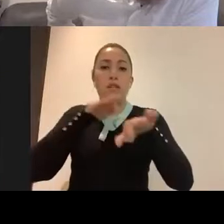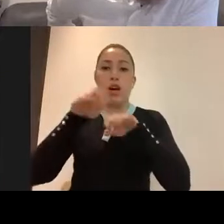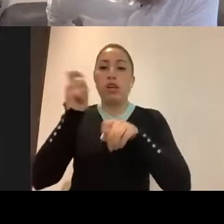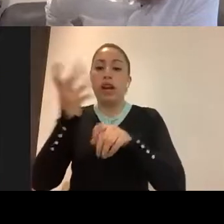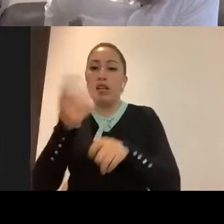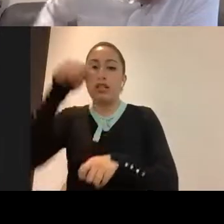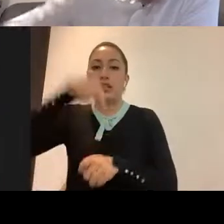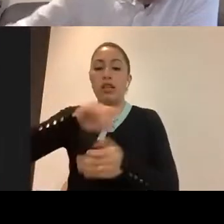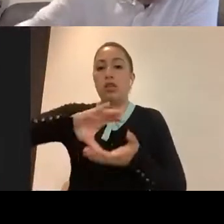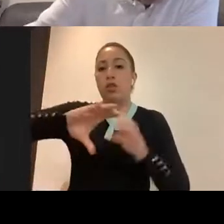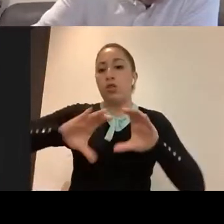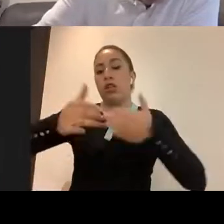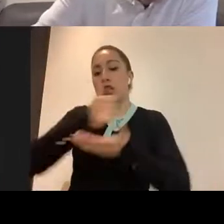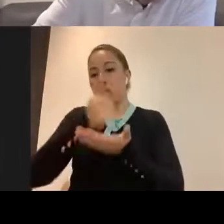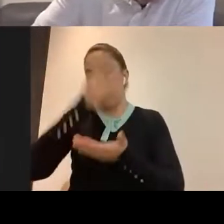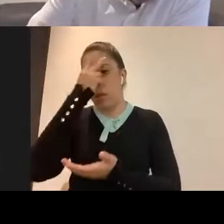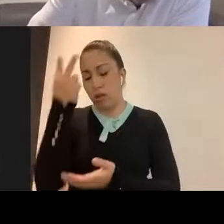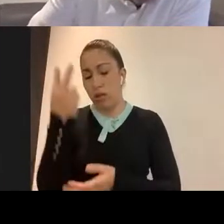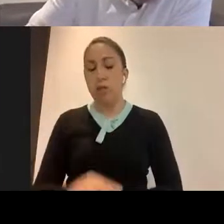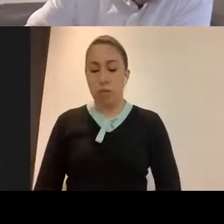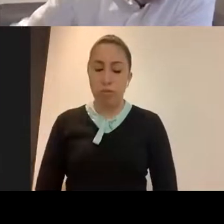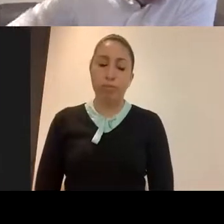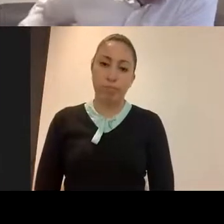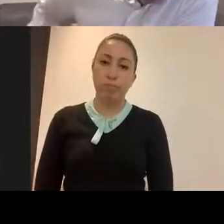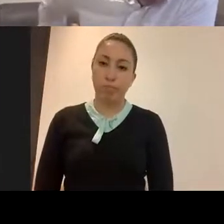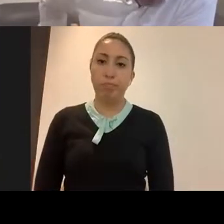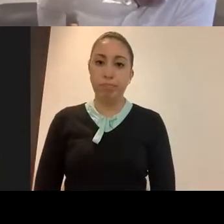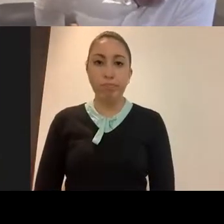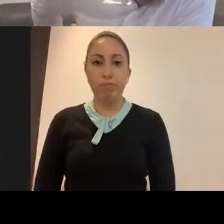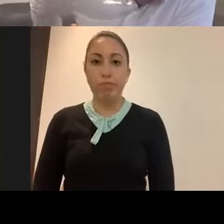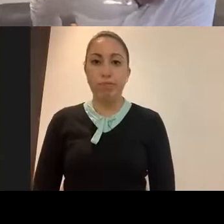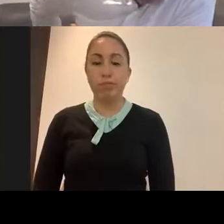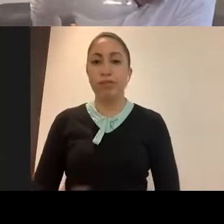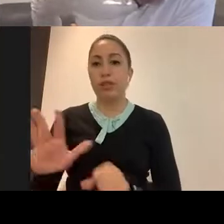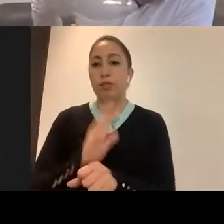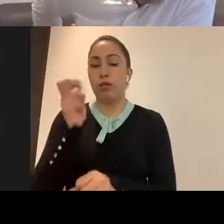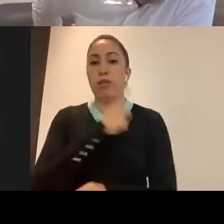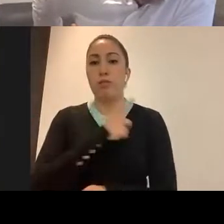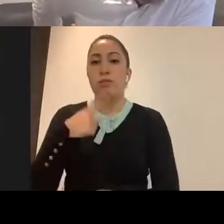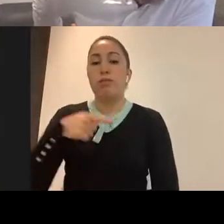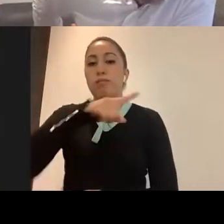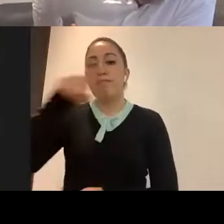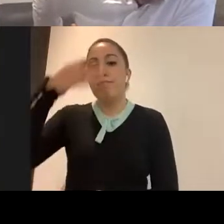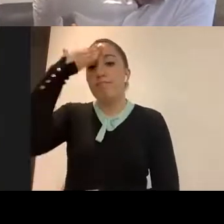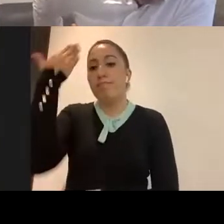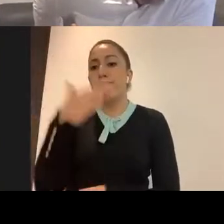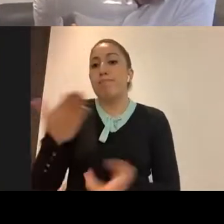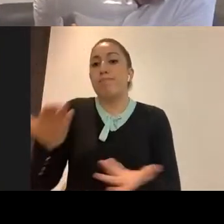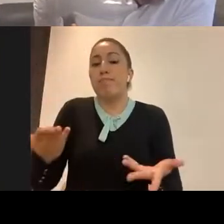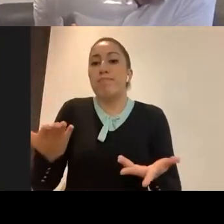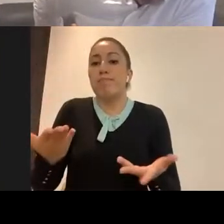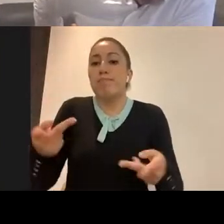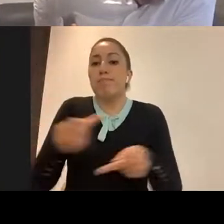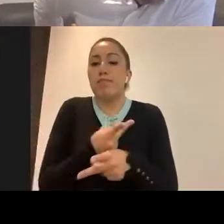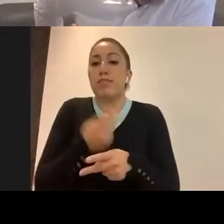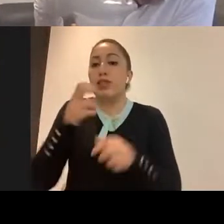propias del quehacer legislativo. Entonces, tener la oportunidad de saber cuál es el